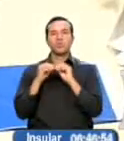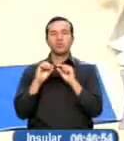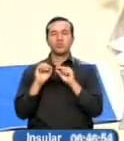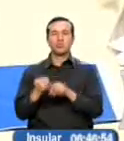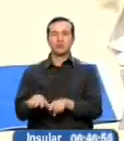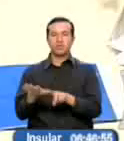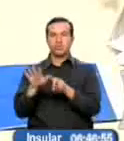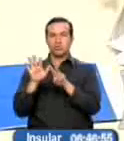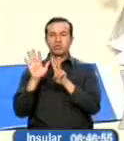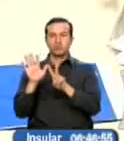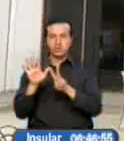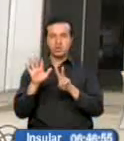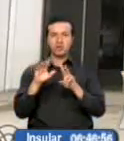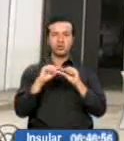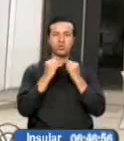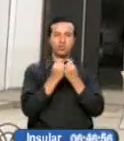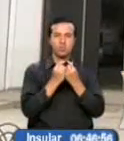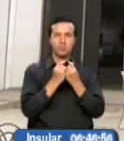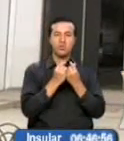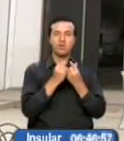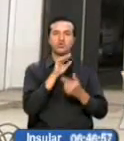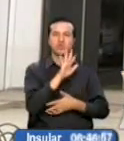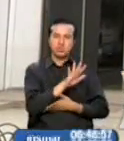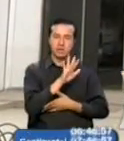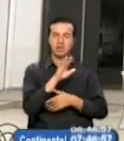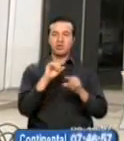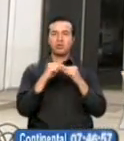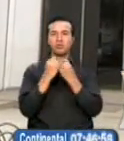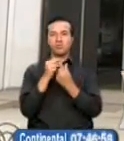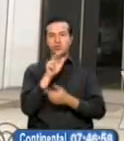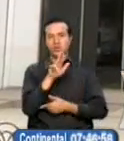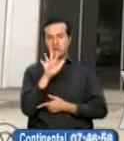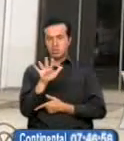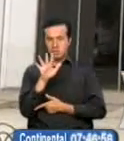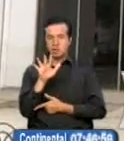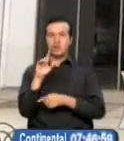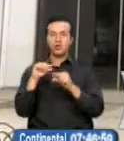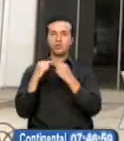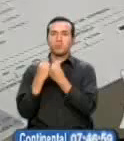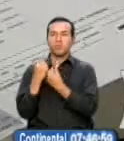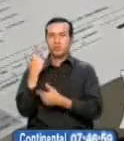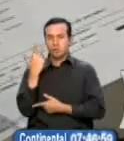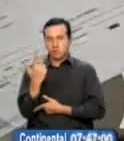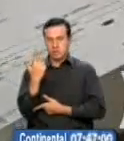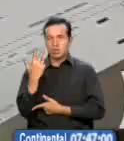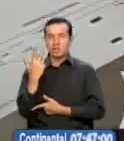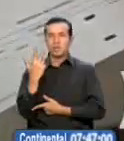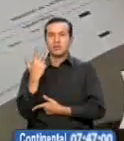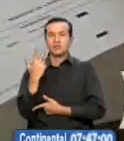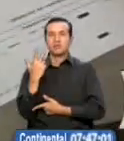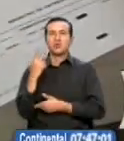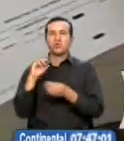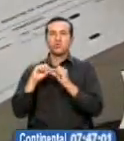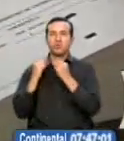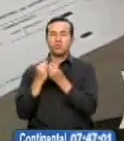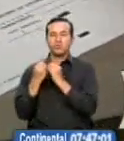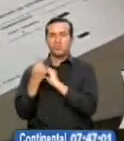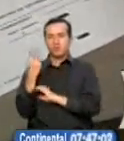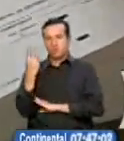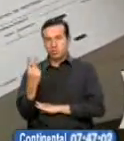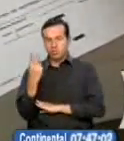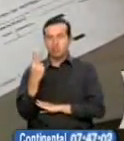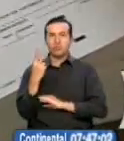Adelante, Movimiento Salud y Trabajo, Movimiento Alianza País, Sociedad Patriótica, Unidad Popular, Concertación